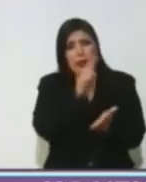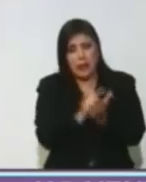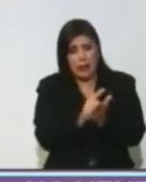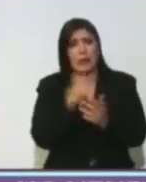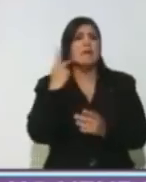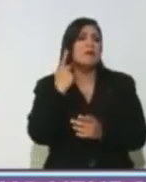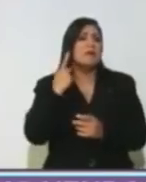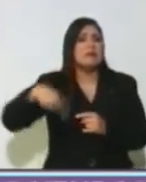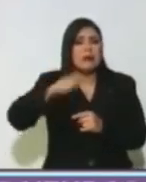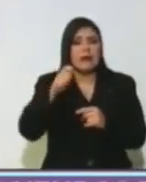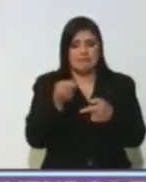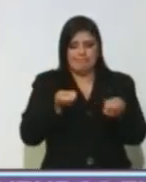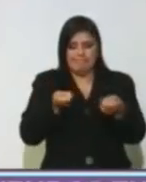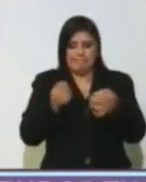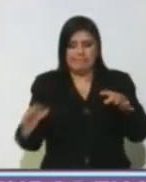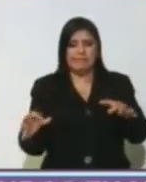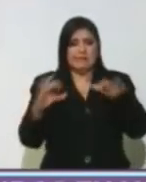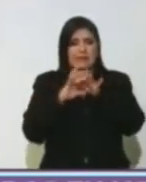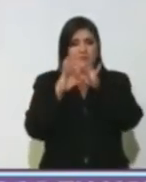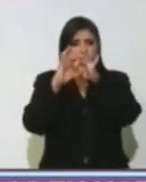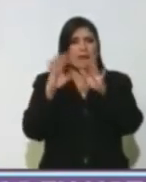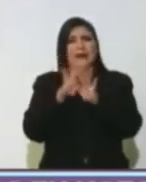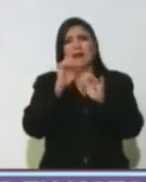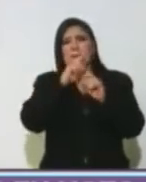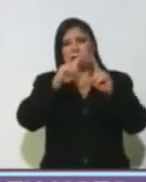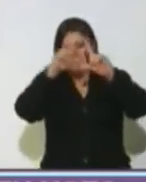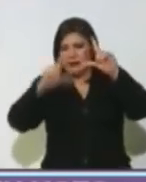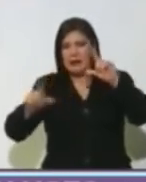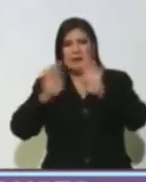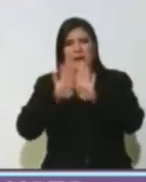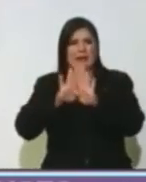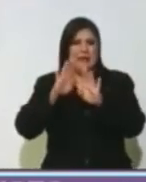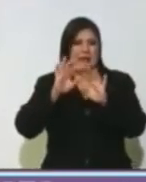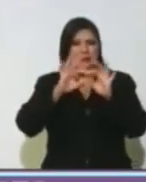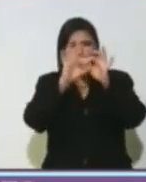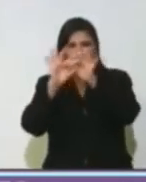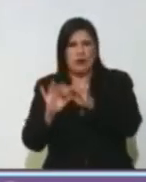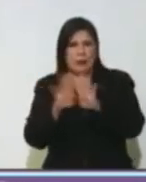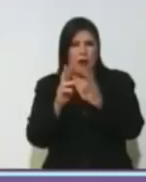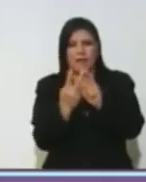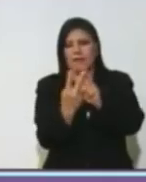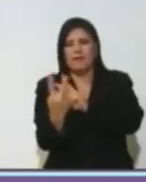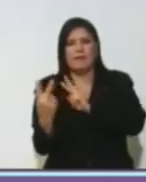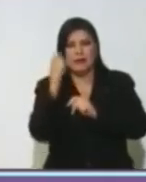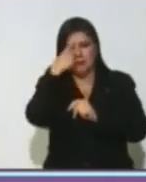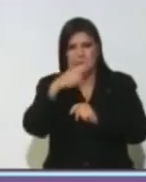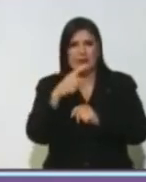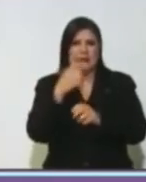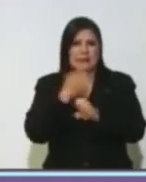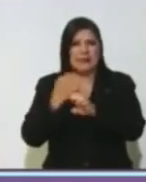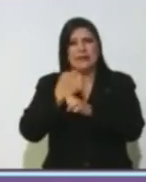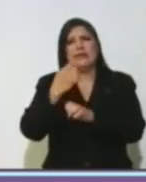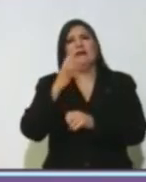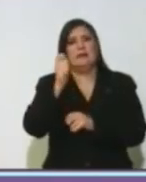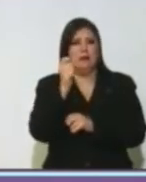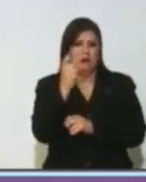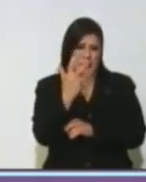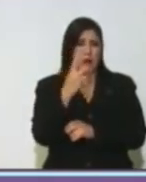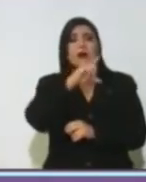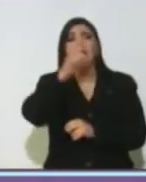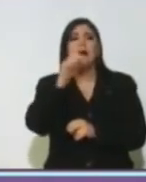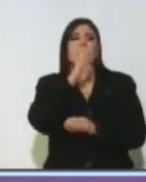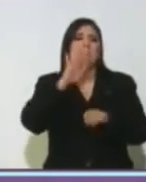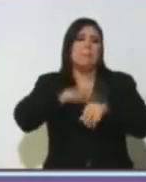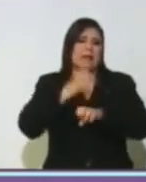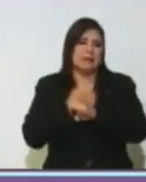ciudad sea coordinada con nuestros estados vecinos los 5 estados pero sobre todo el estado de mexico un tercer eje fundamental